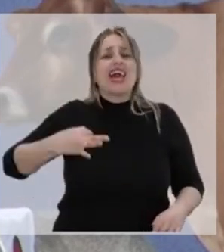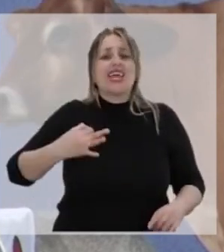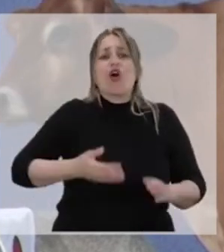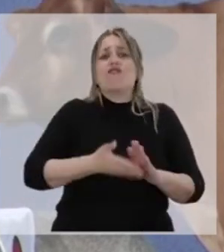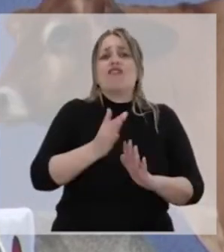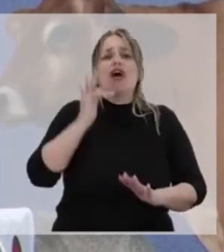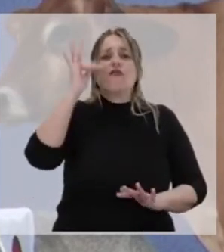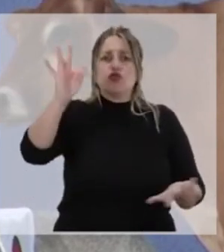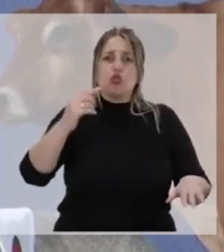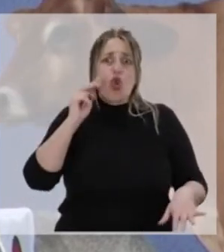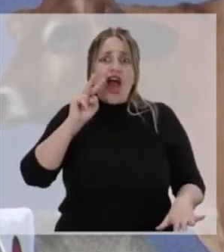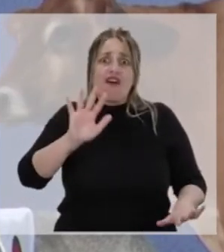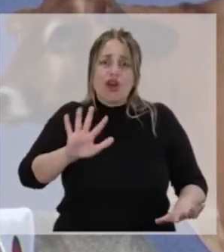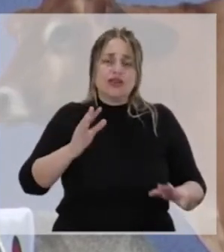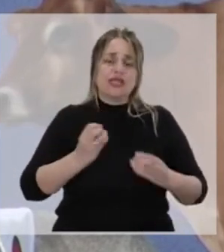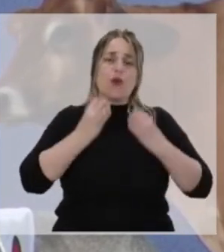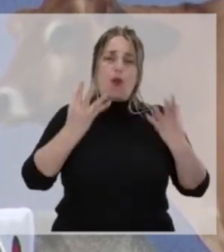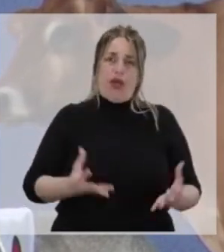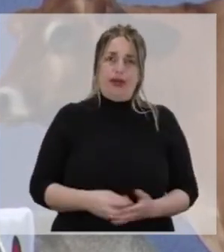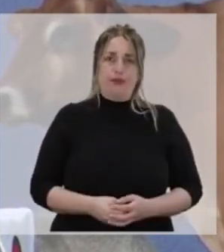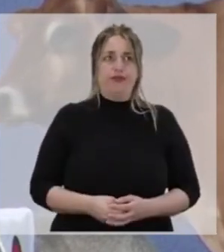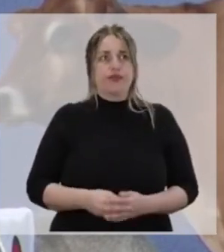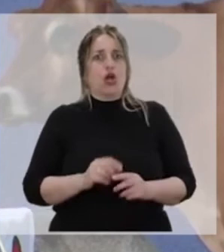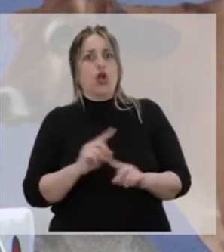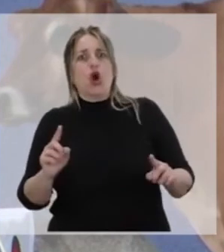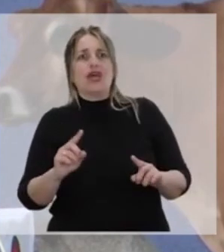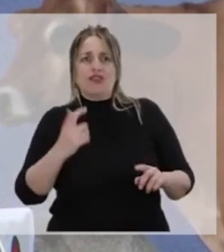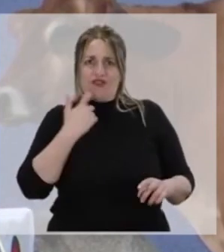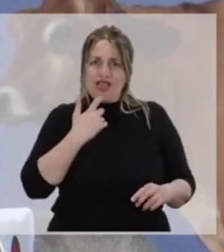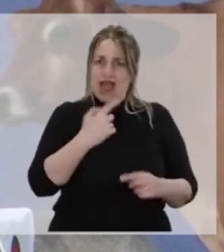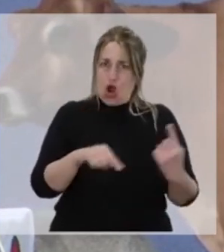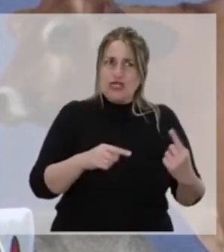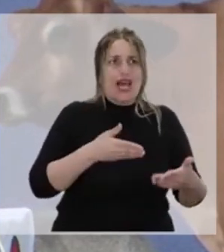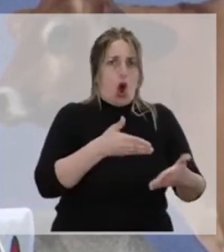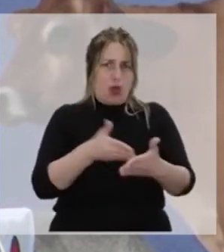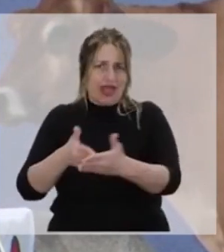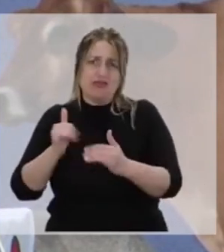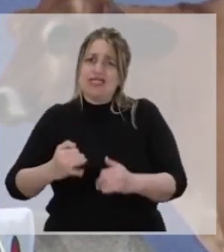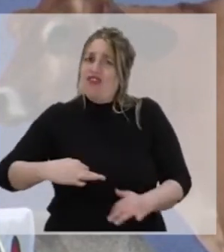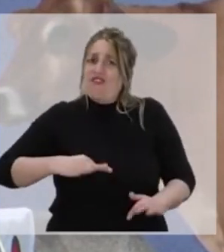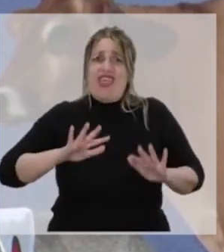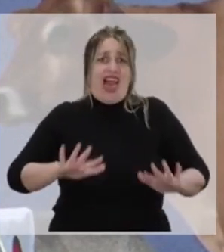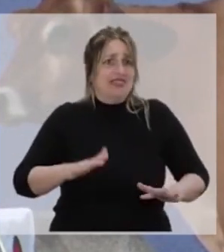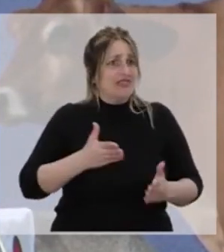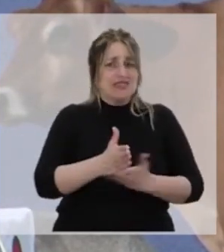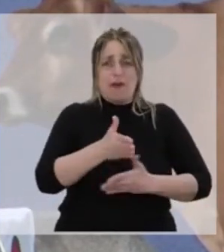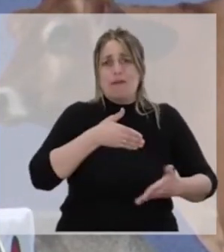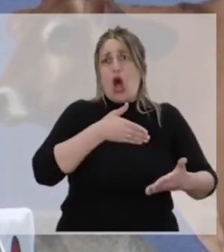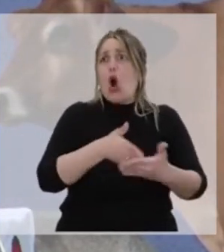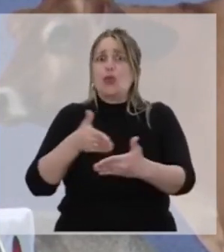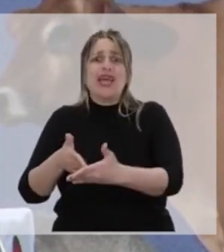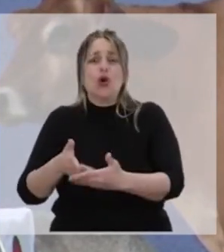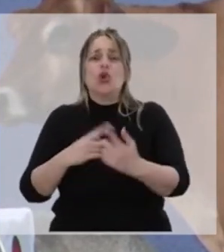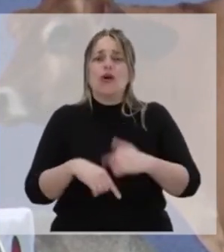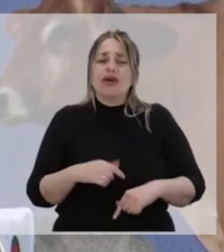que el horizonte bueno que no está del todo despejado de obstáculos como nunca está la vida